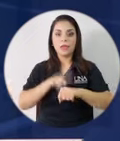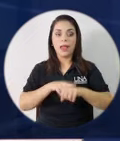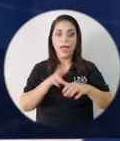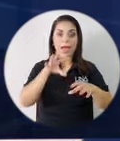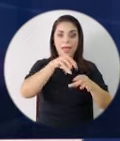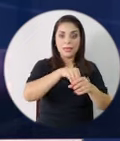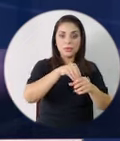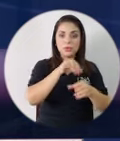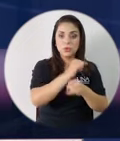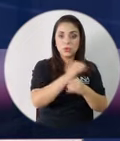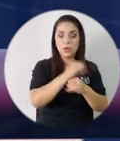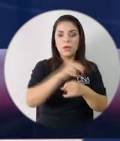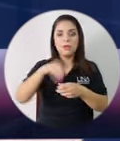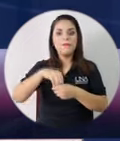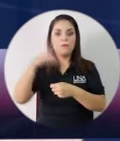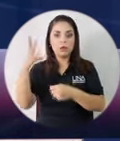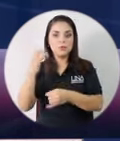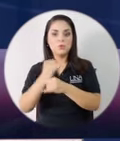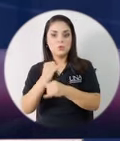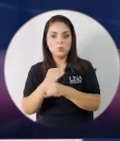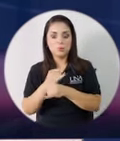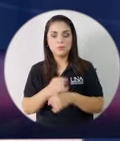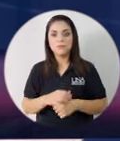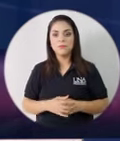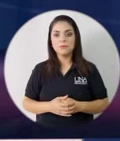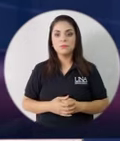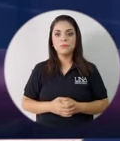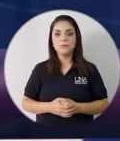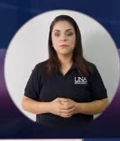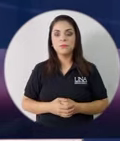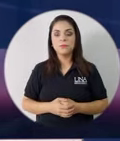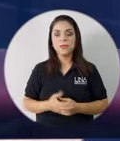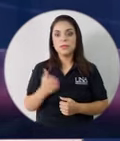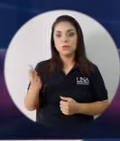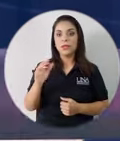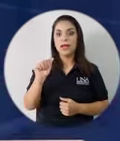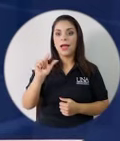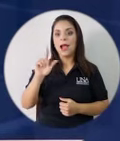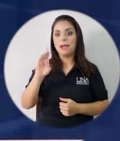Nacional, tanto a lo interno de la institución como hacia lo externo. Tal vez,